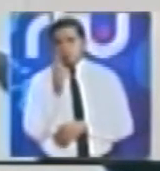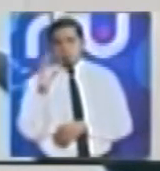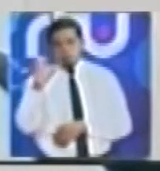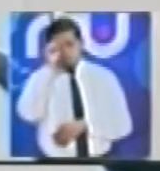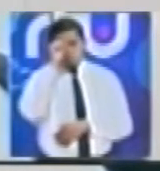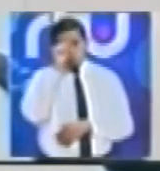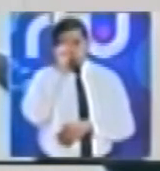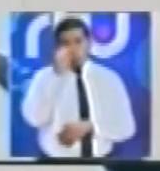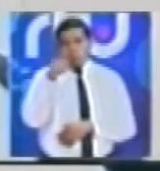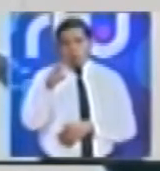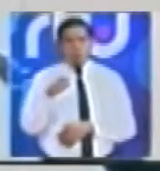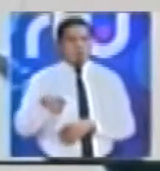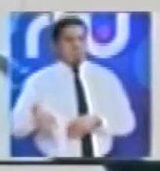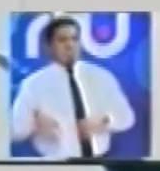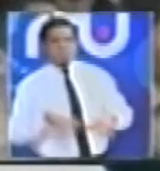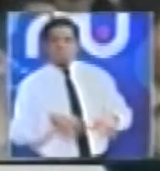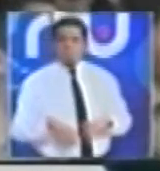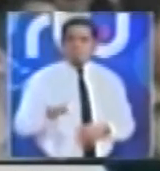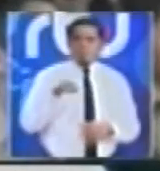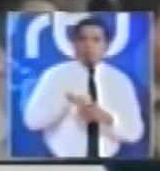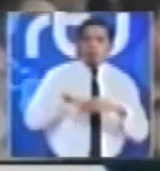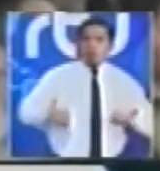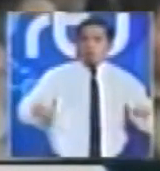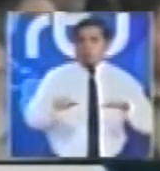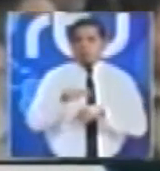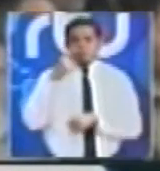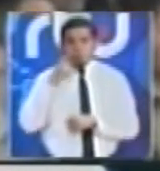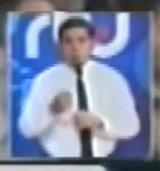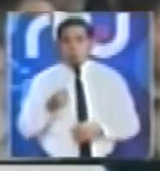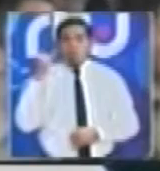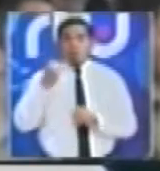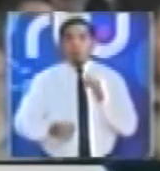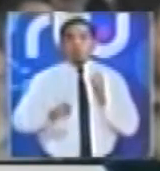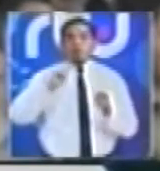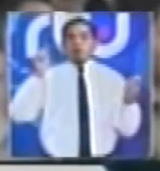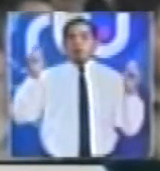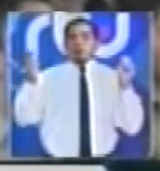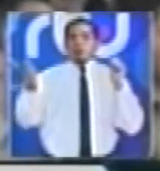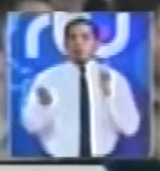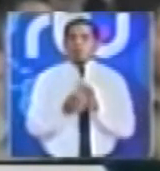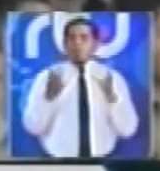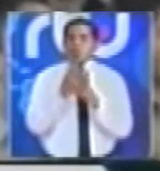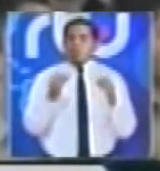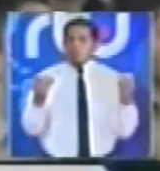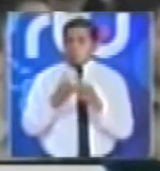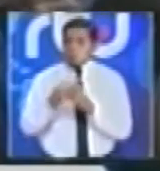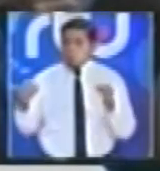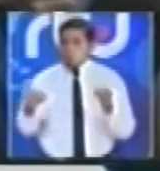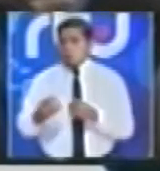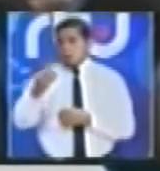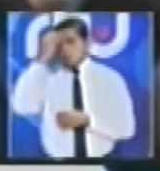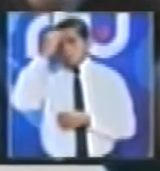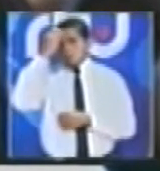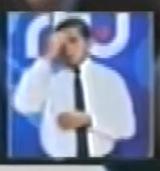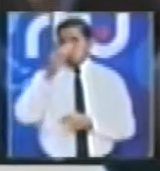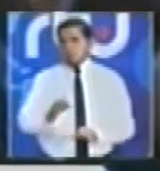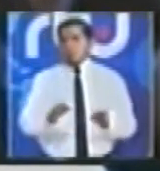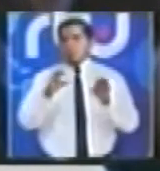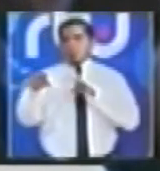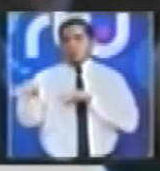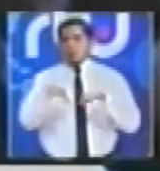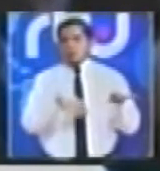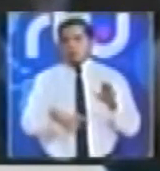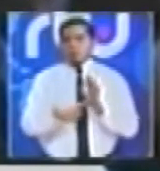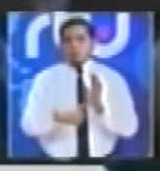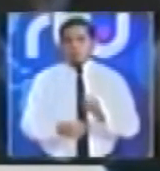inciden en su comportamiento dentro del aula. Al final se tomarán los correctivos necesarios para así garantizar la educación, manifestó la coordinadora. En